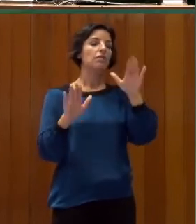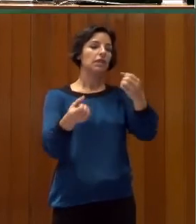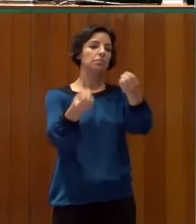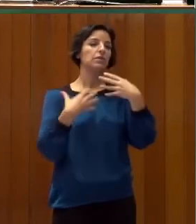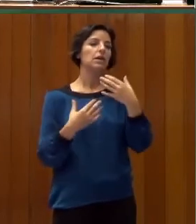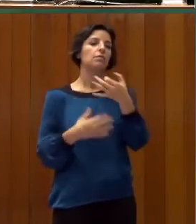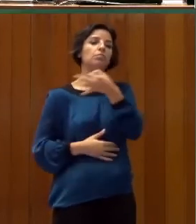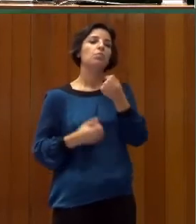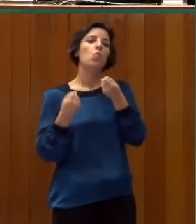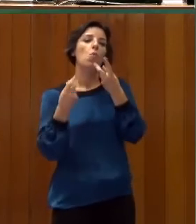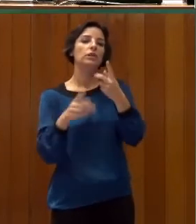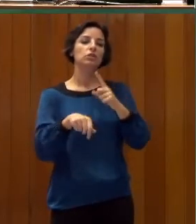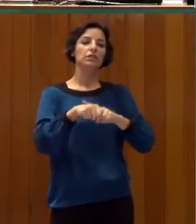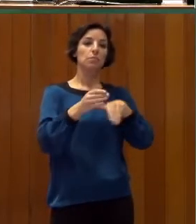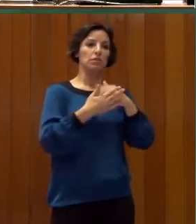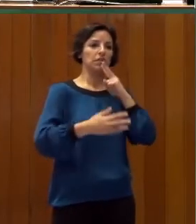aciertos y tiempo de reacción.